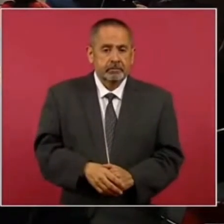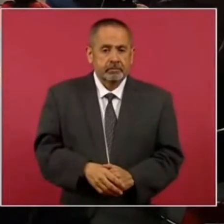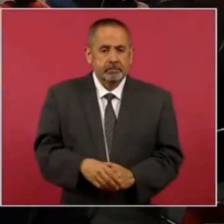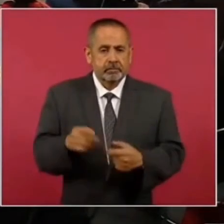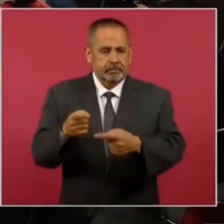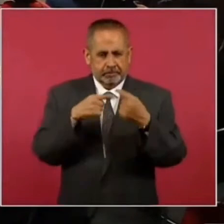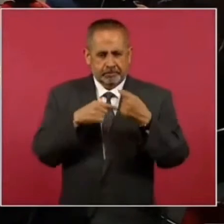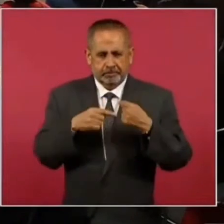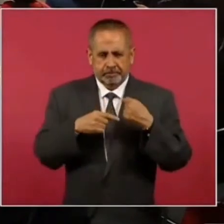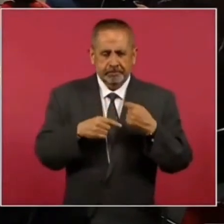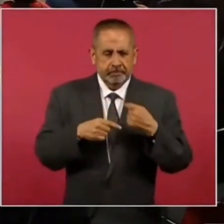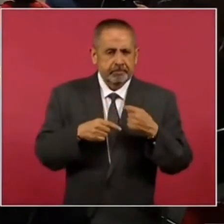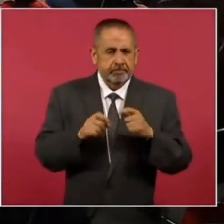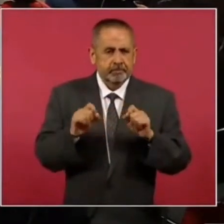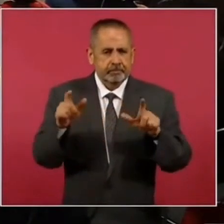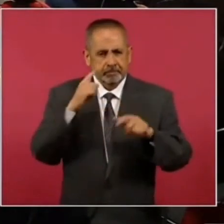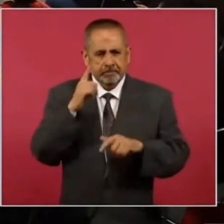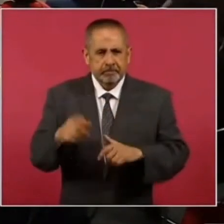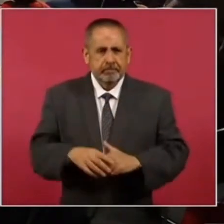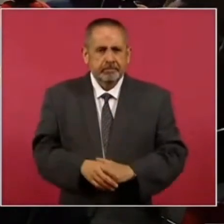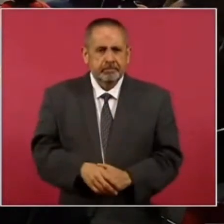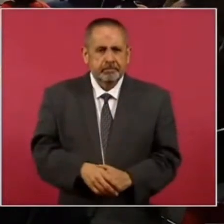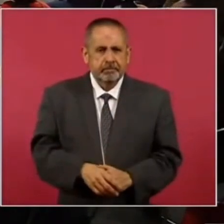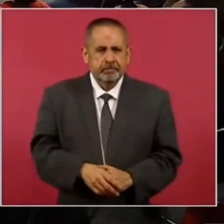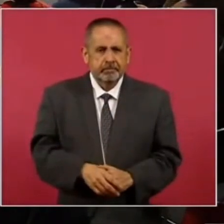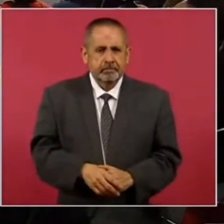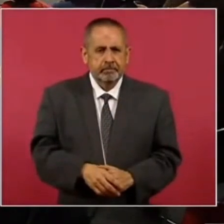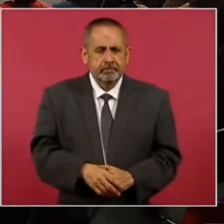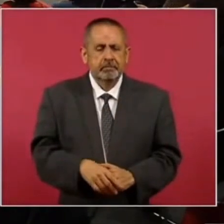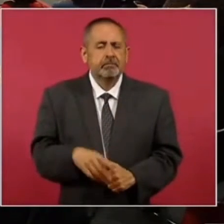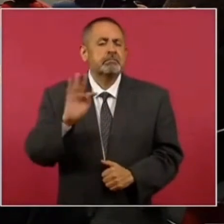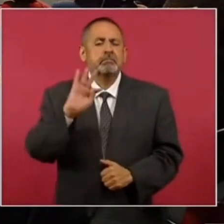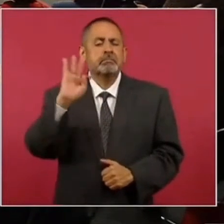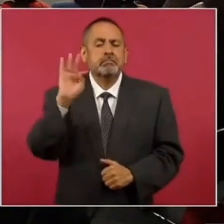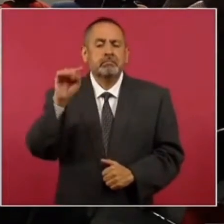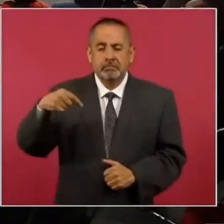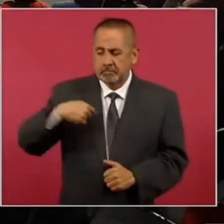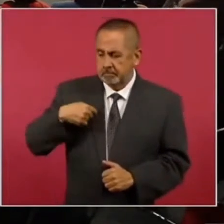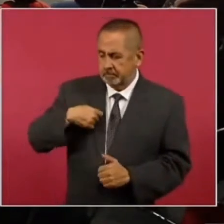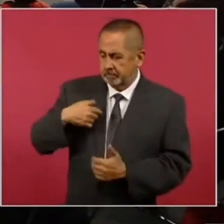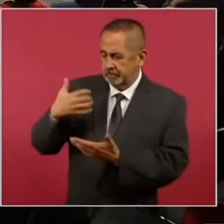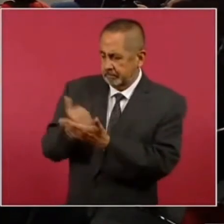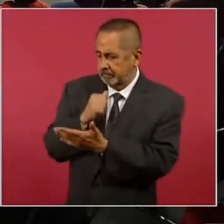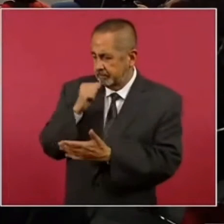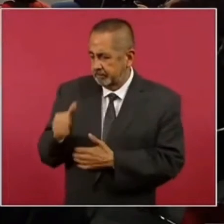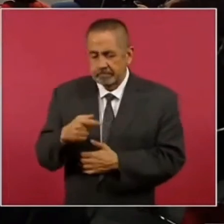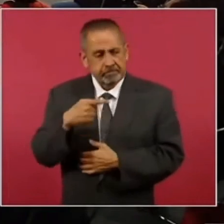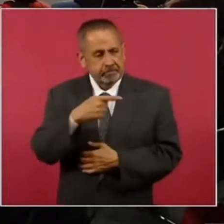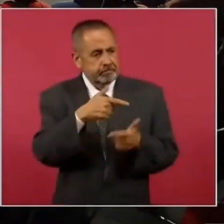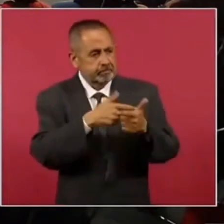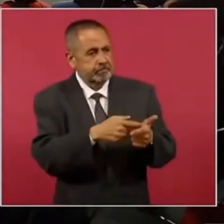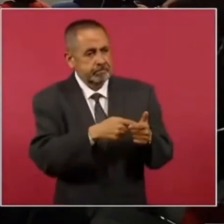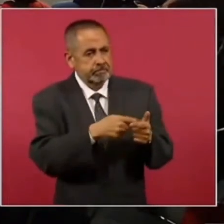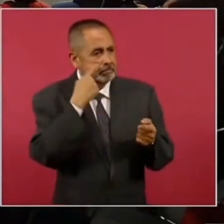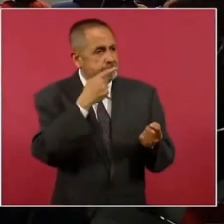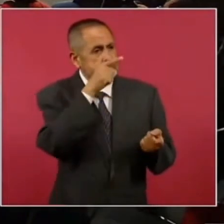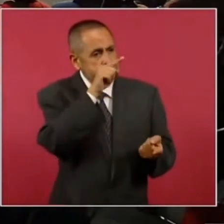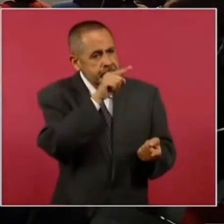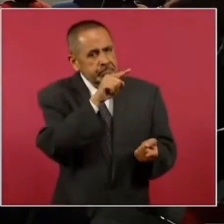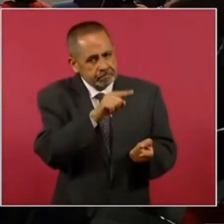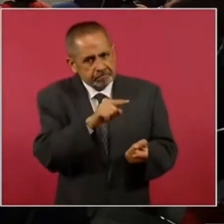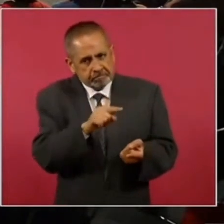pon la otra, pero... ¿Qué hubiese sucedido? Porque no estoy inventando nada,